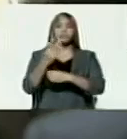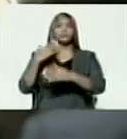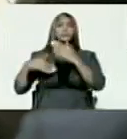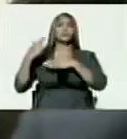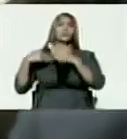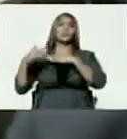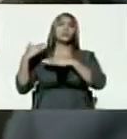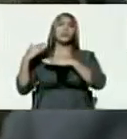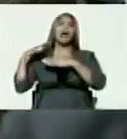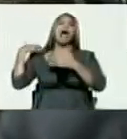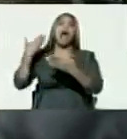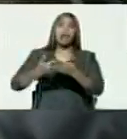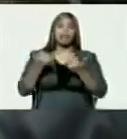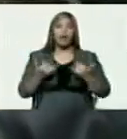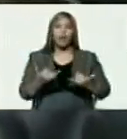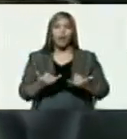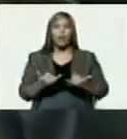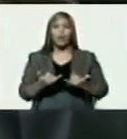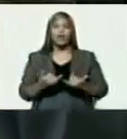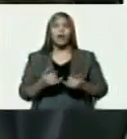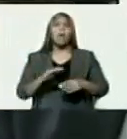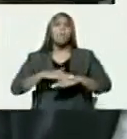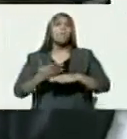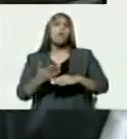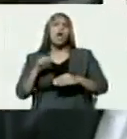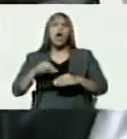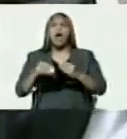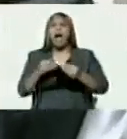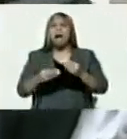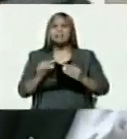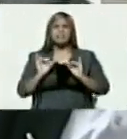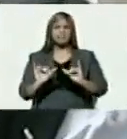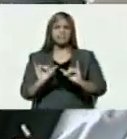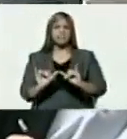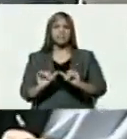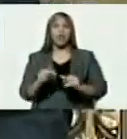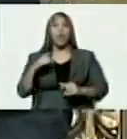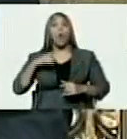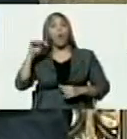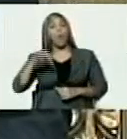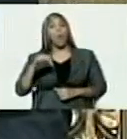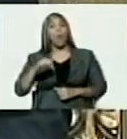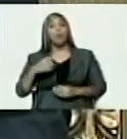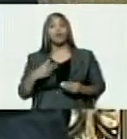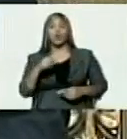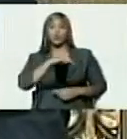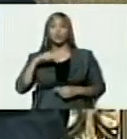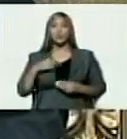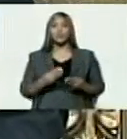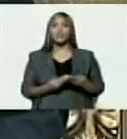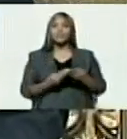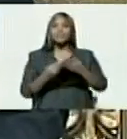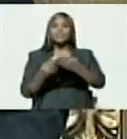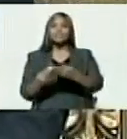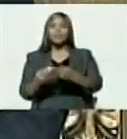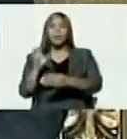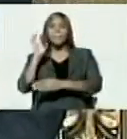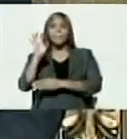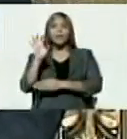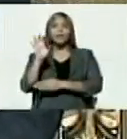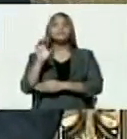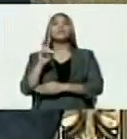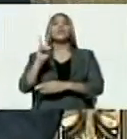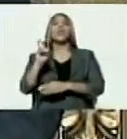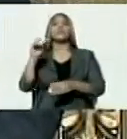sobre la forma como se ha llevado. Hoy nosotros podemos presentarle al país un CNE.